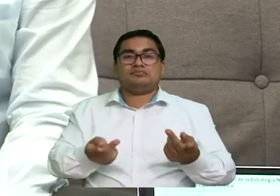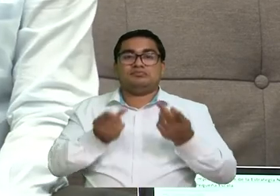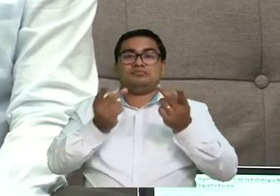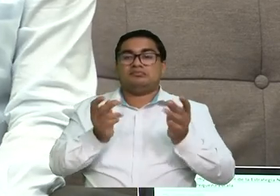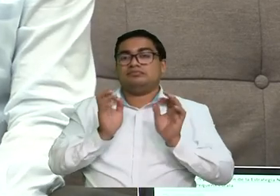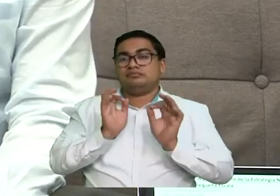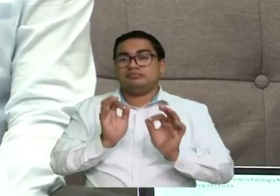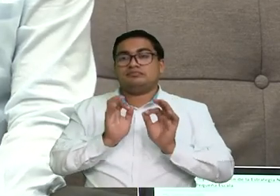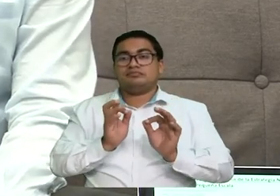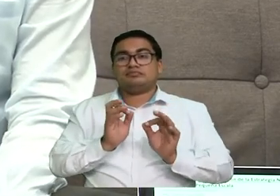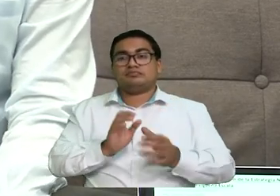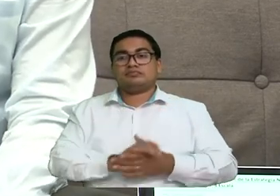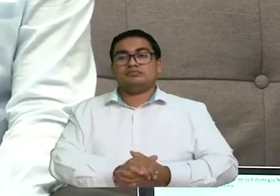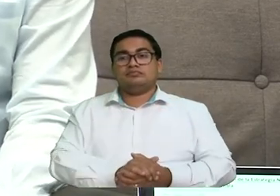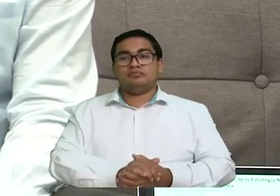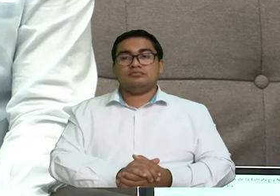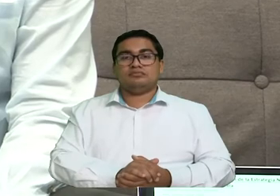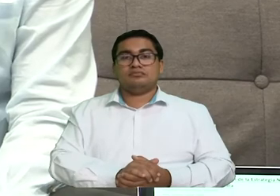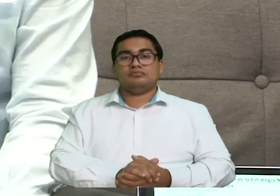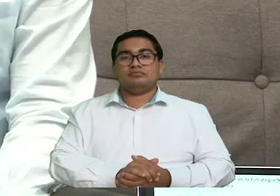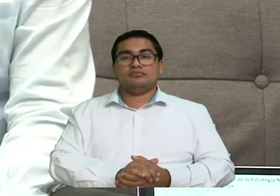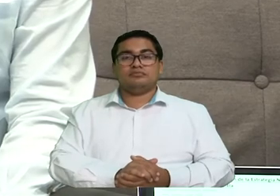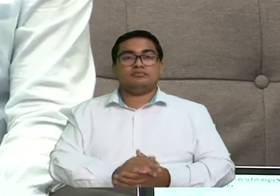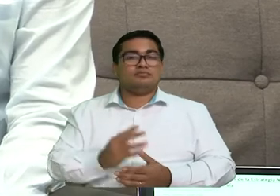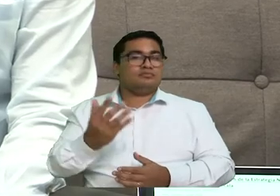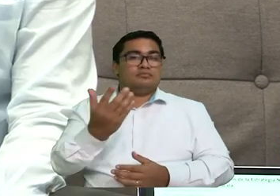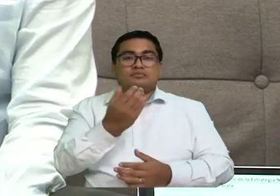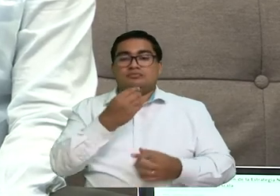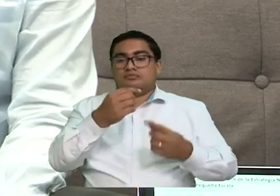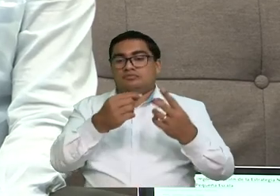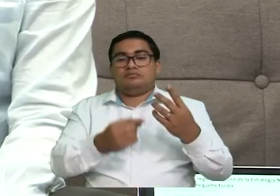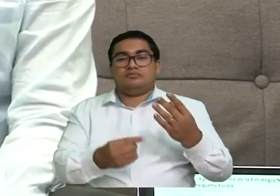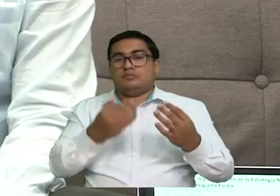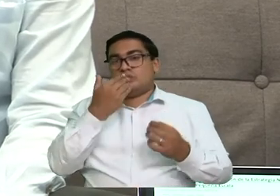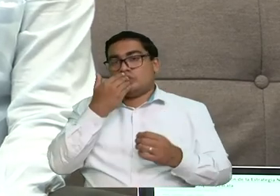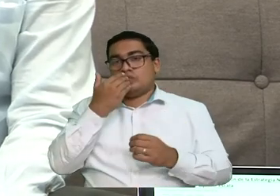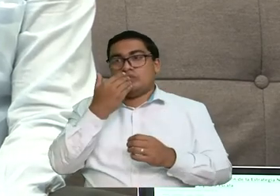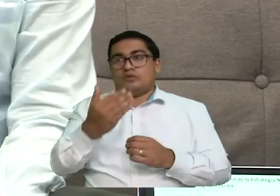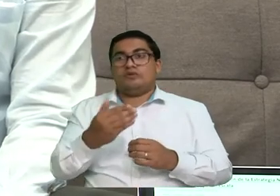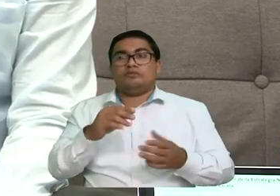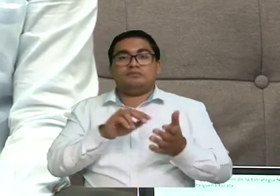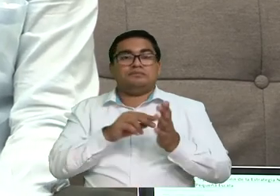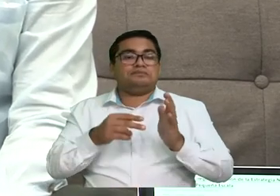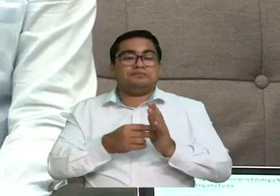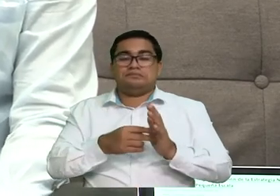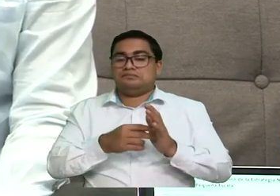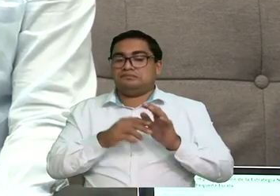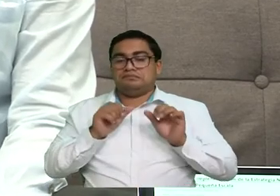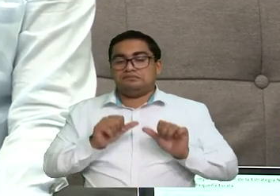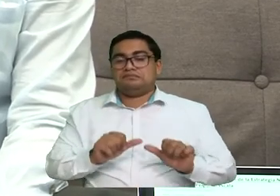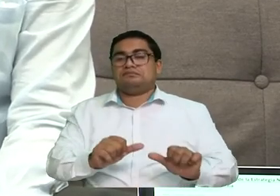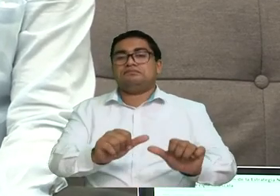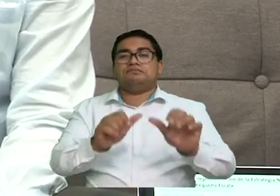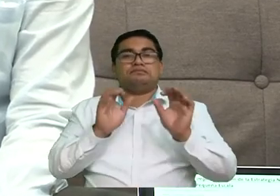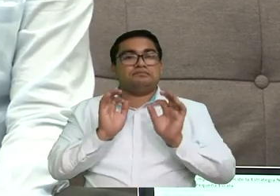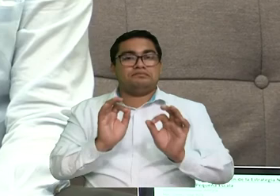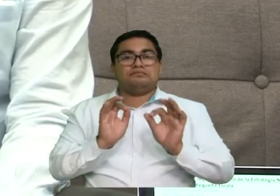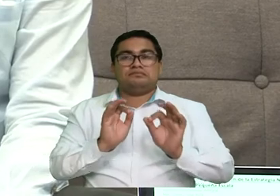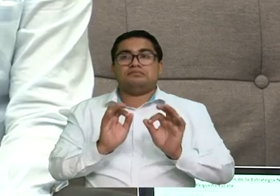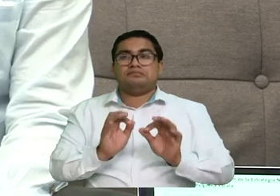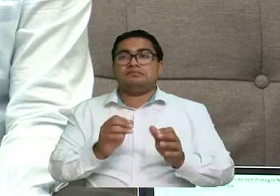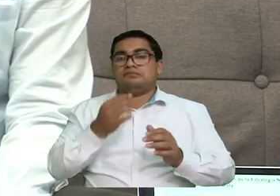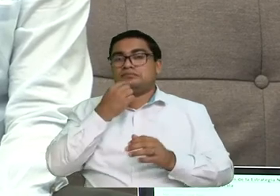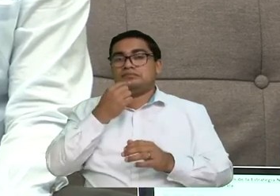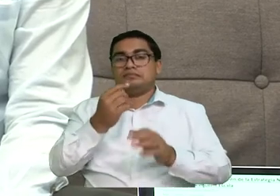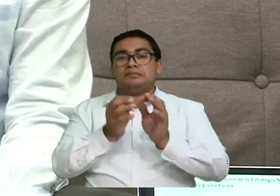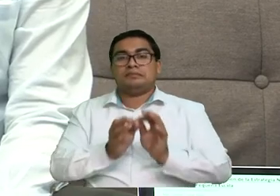es. Entonces todo esto es para bien y todo esto sigue para adelante, y lo